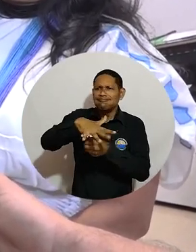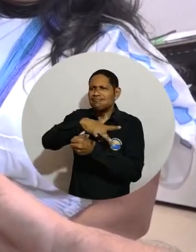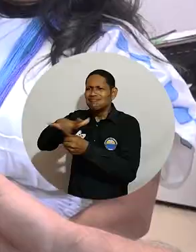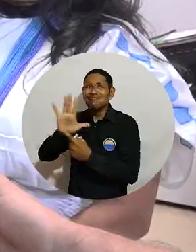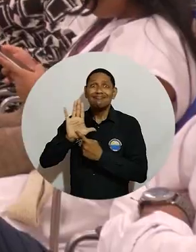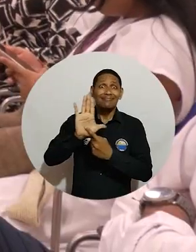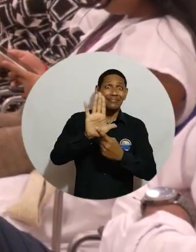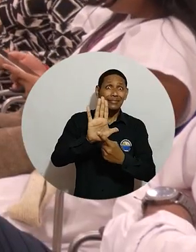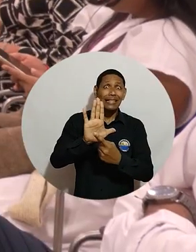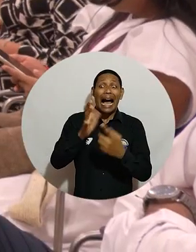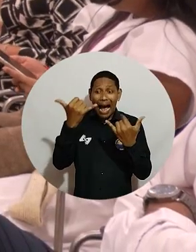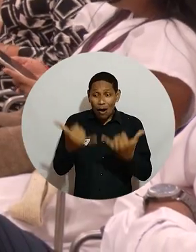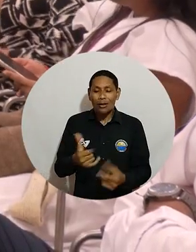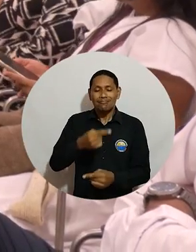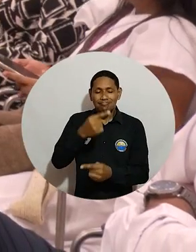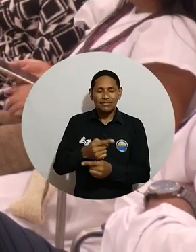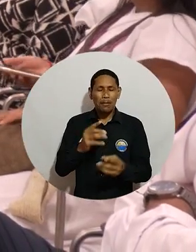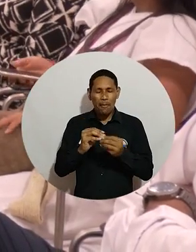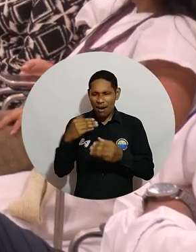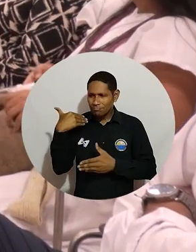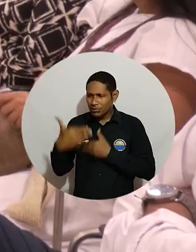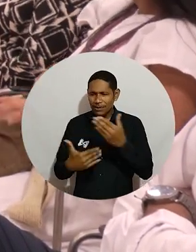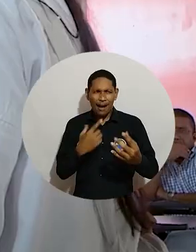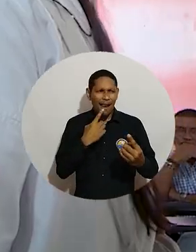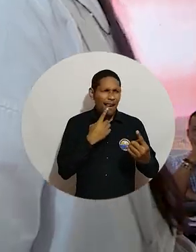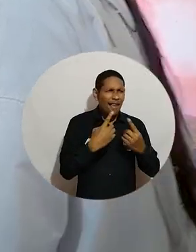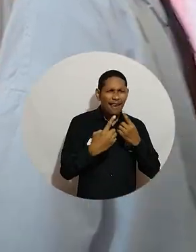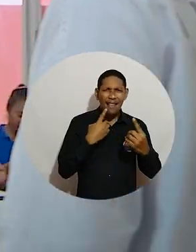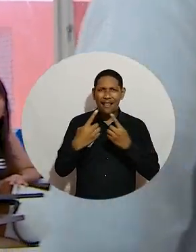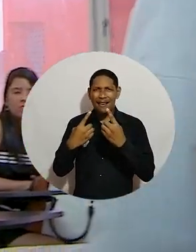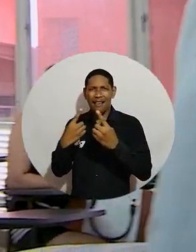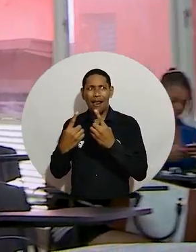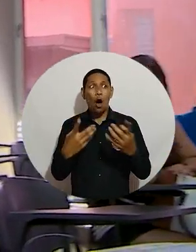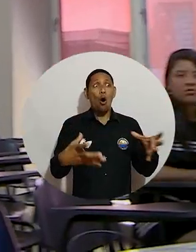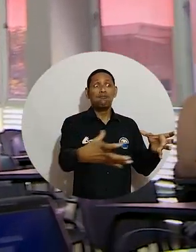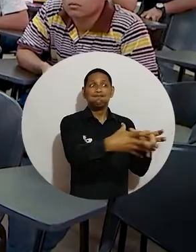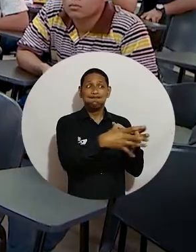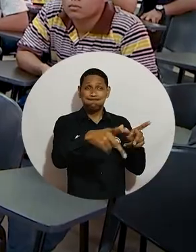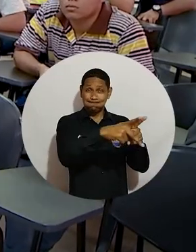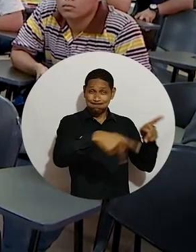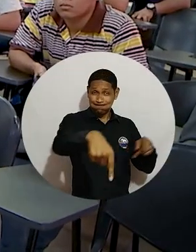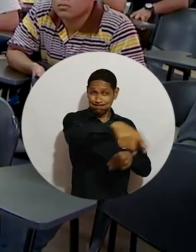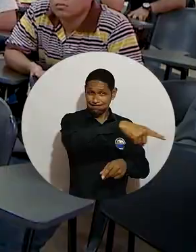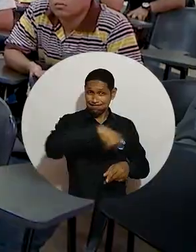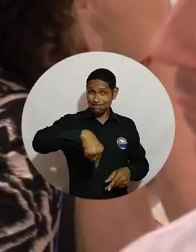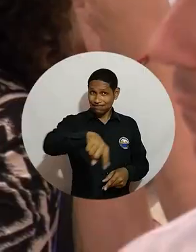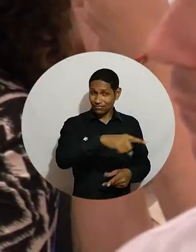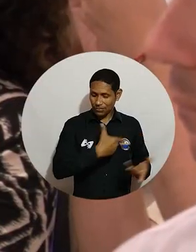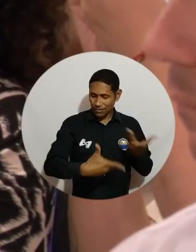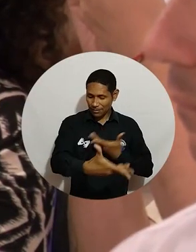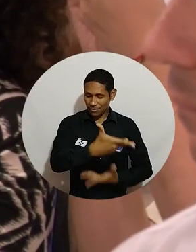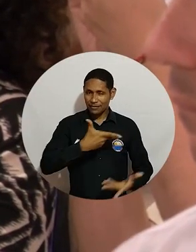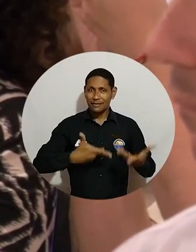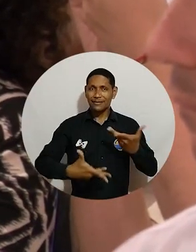segura de que va a ser un avance en diálogo también con la población no